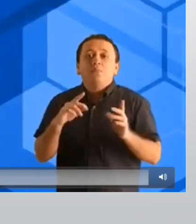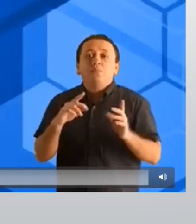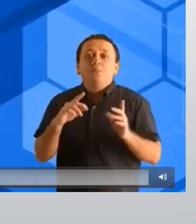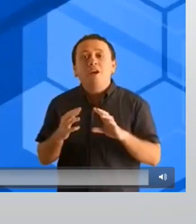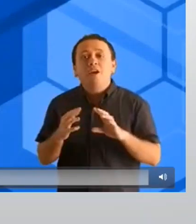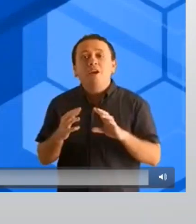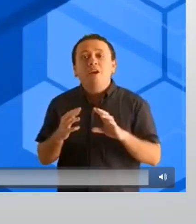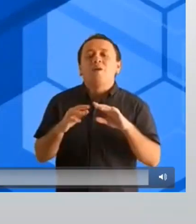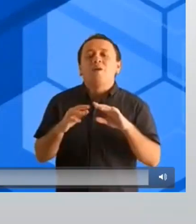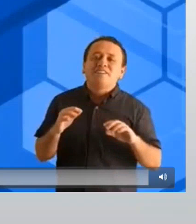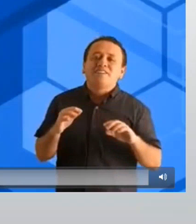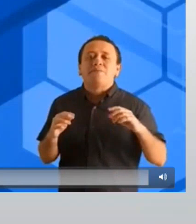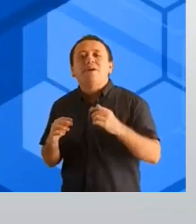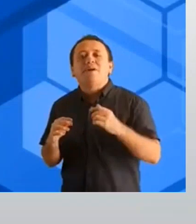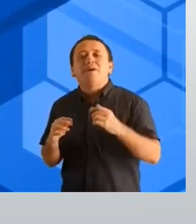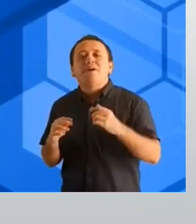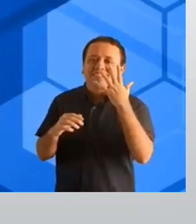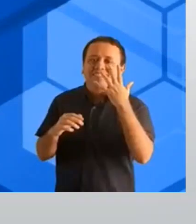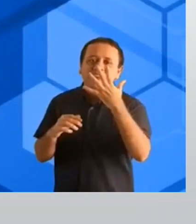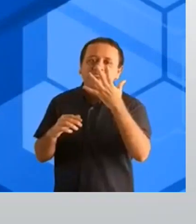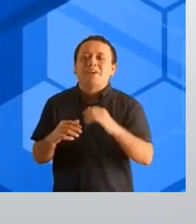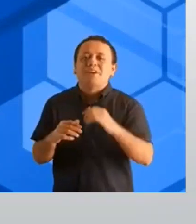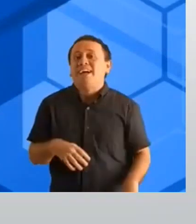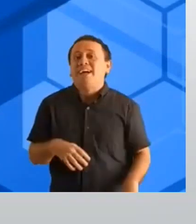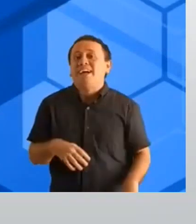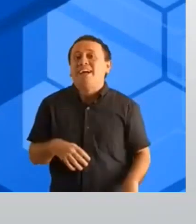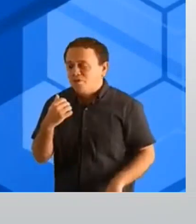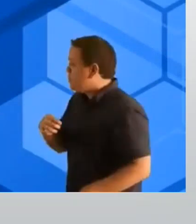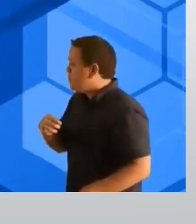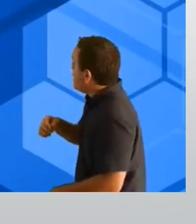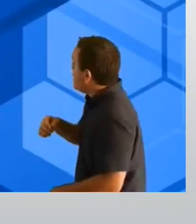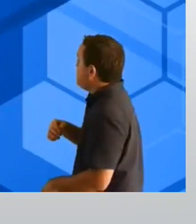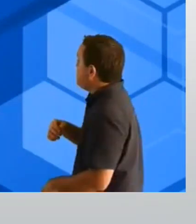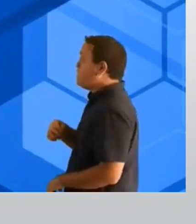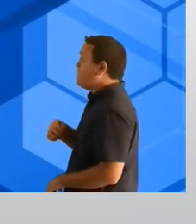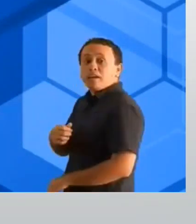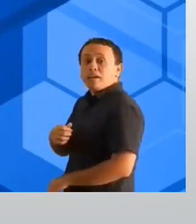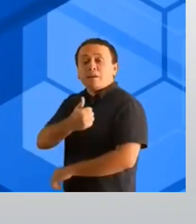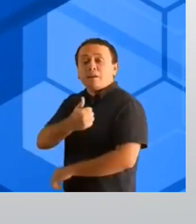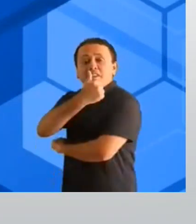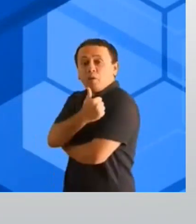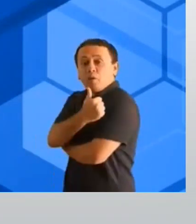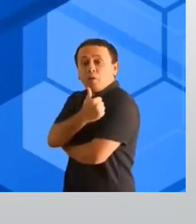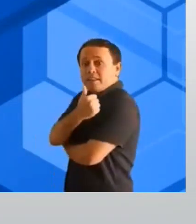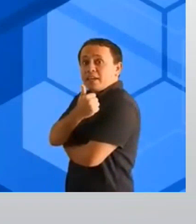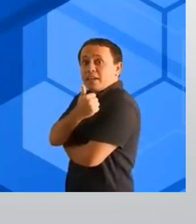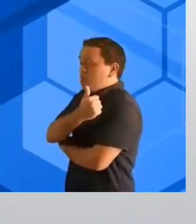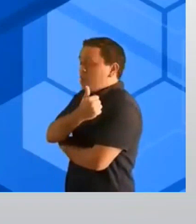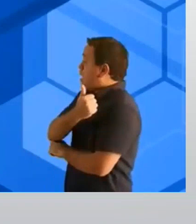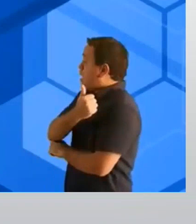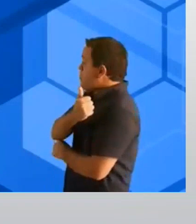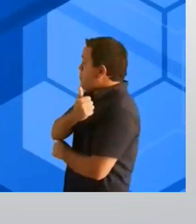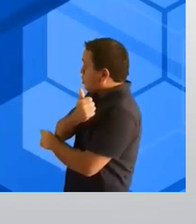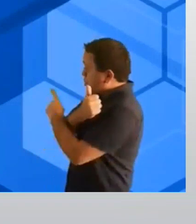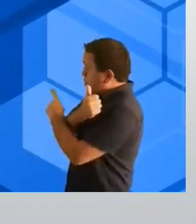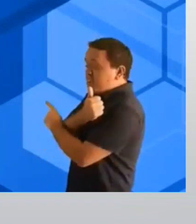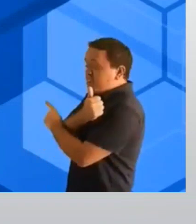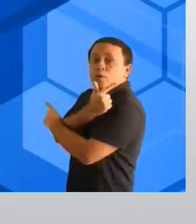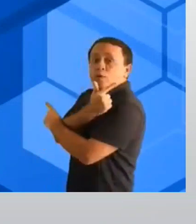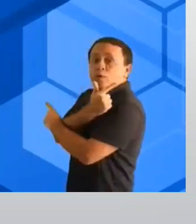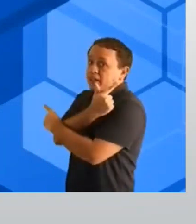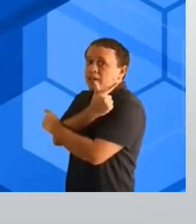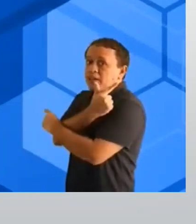RV son como una película en la cual siempre van a aparecer 5 personajes. ¿Quiénes son? La distancia, que se representa con la letra D. El tiempo,